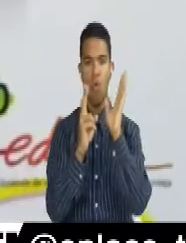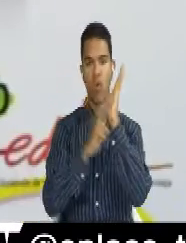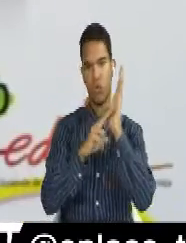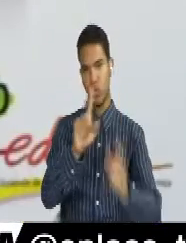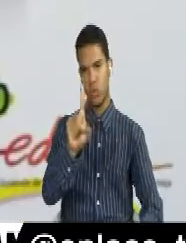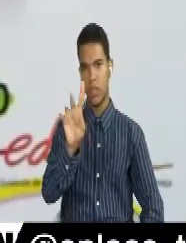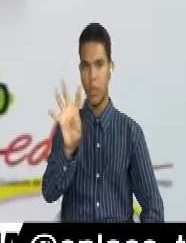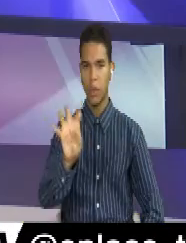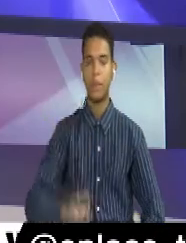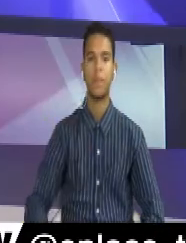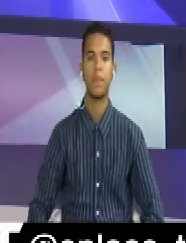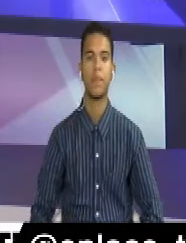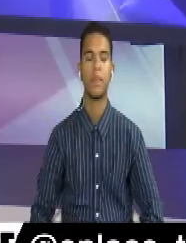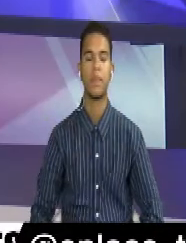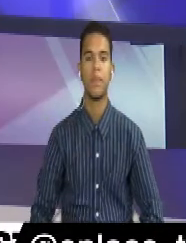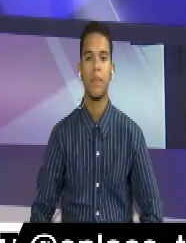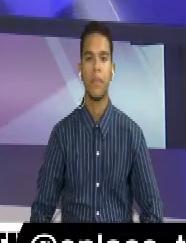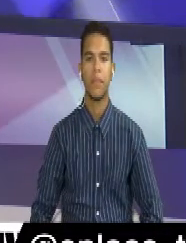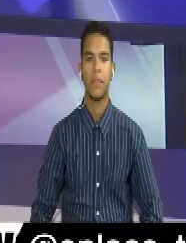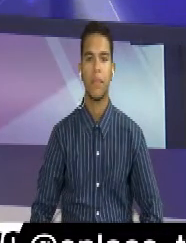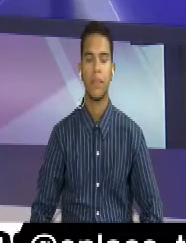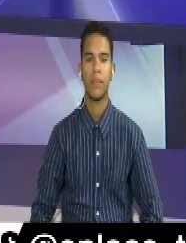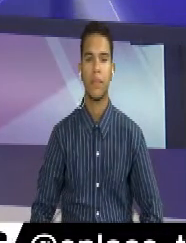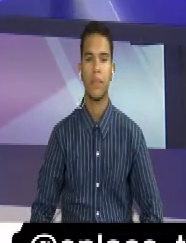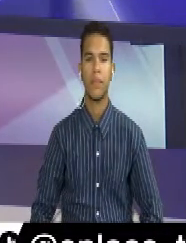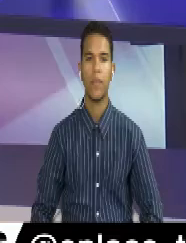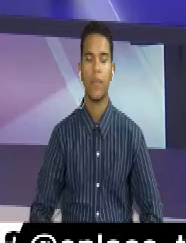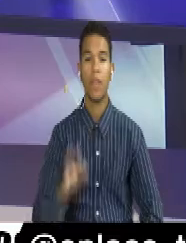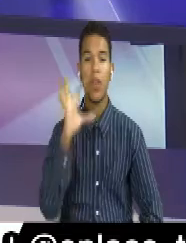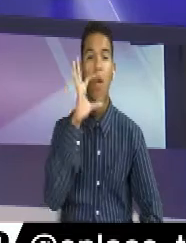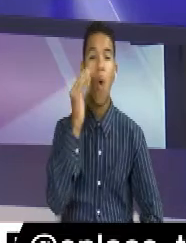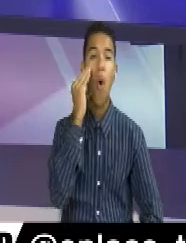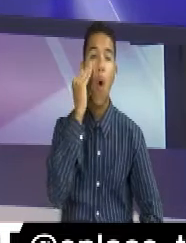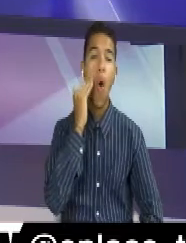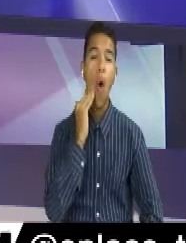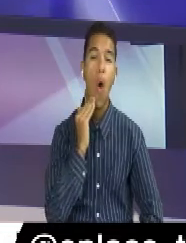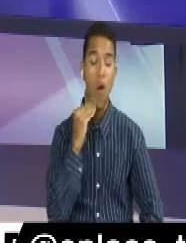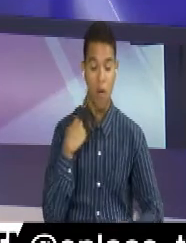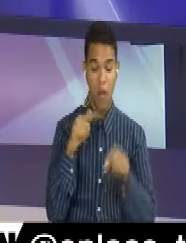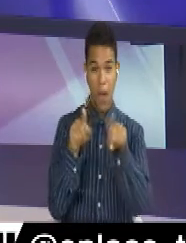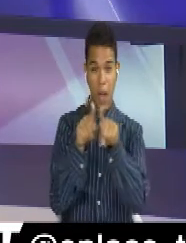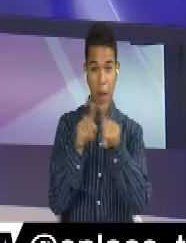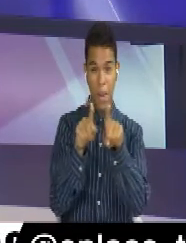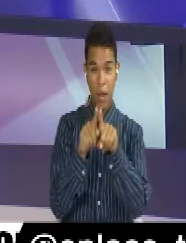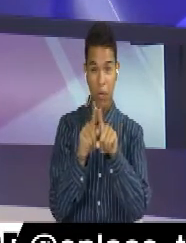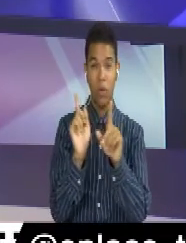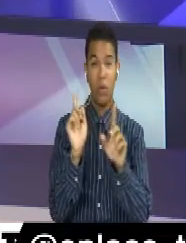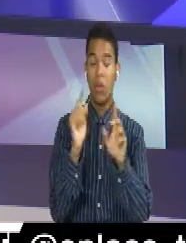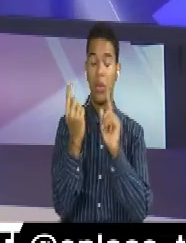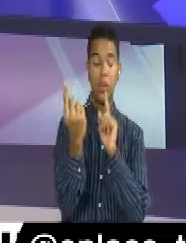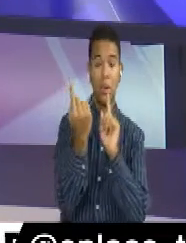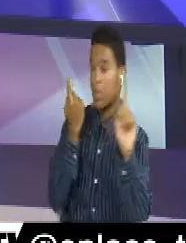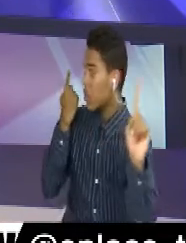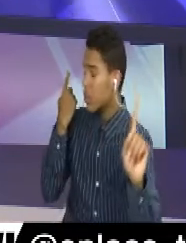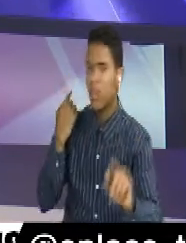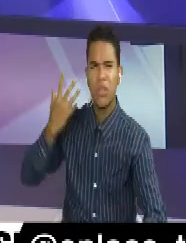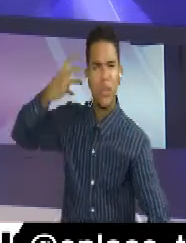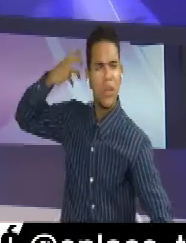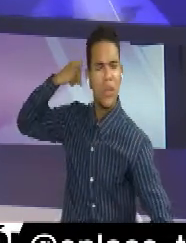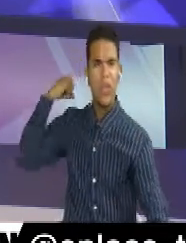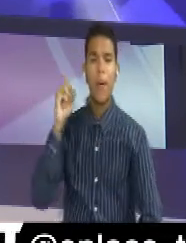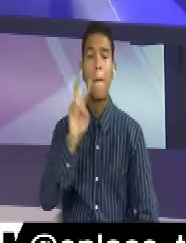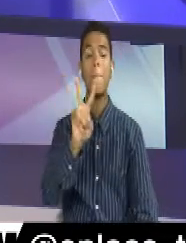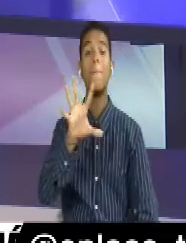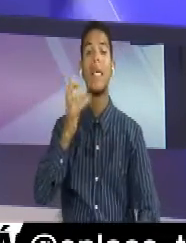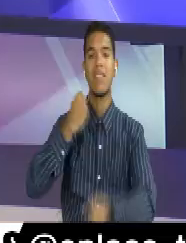2019. Y un joven busca a su hermano que no ve desde hace 25 años cuando la violencia lo separó. Asegura que su padre